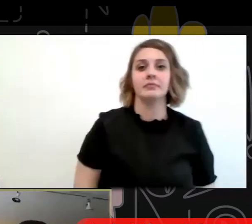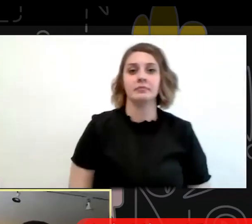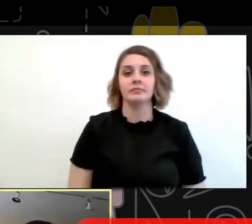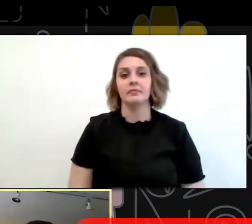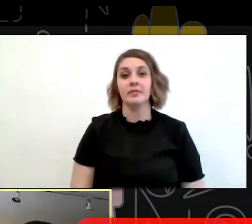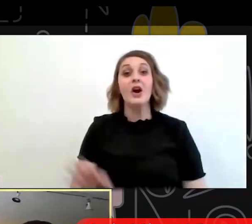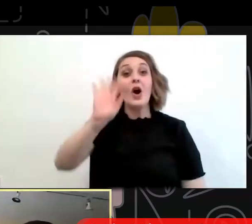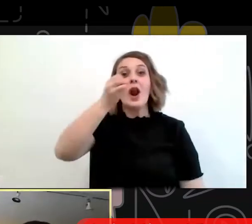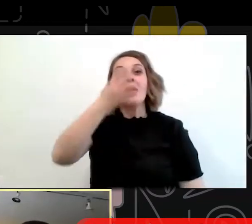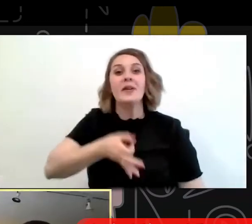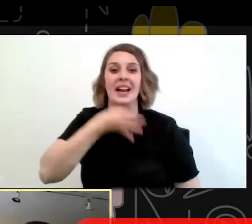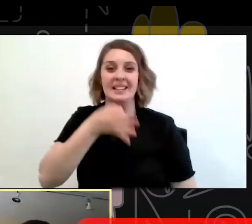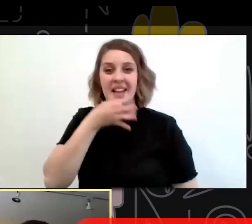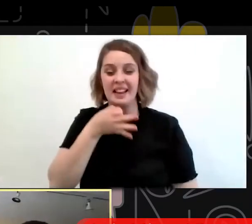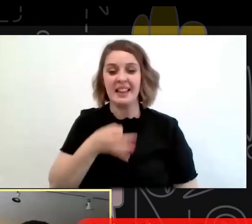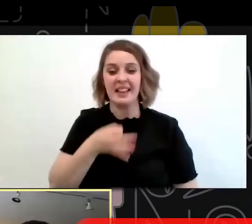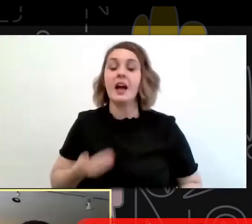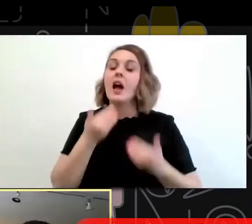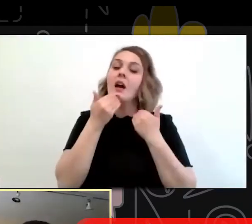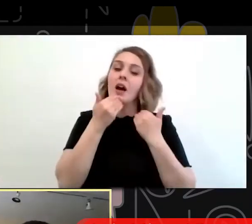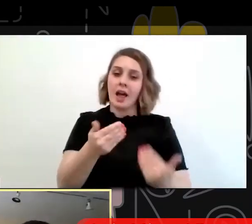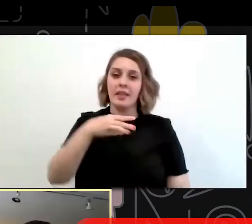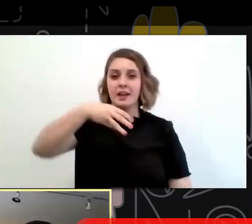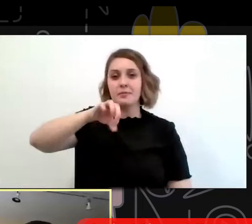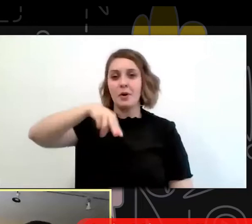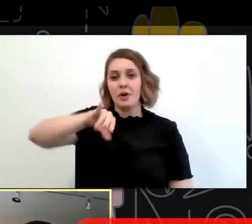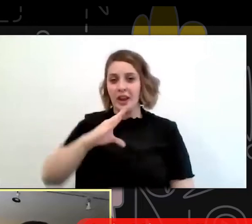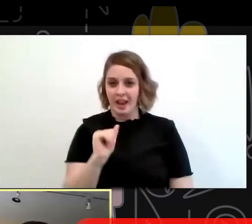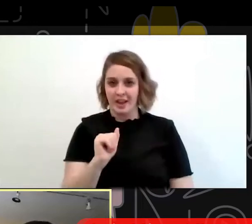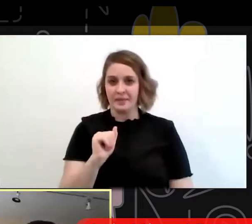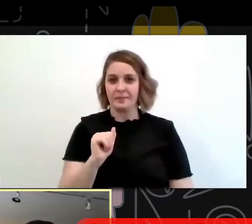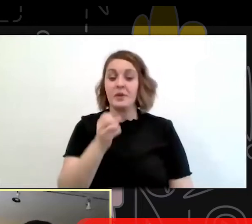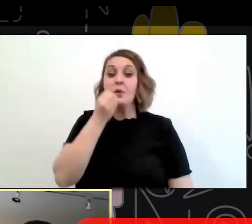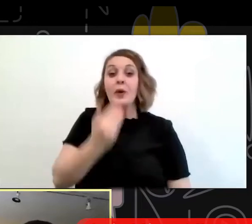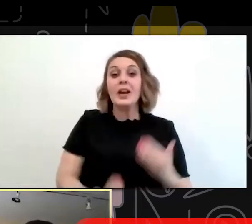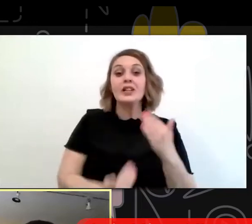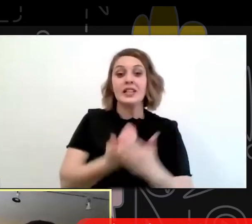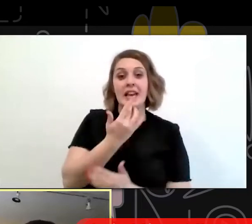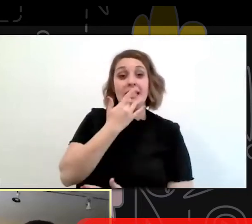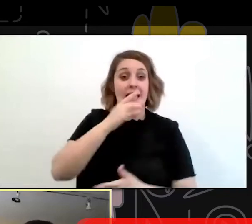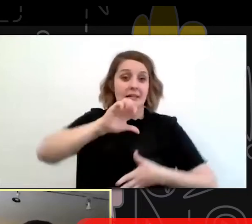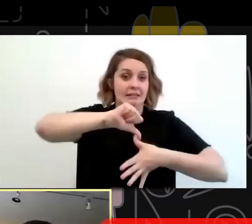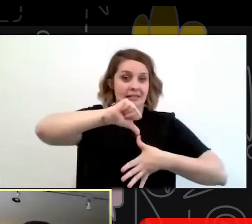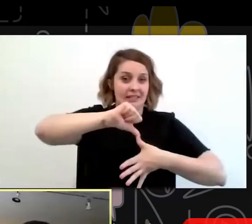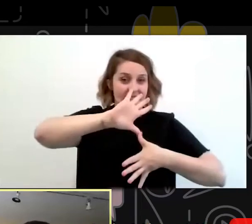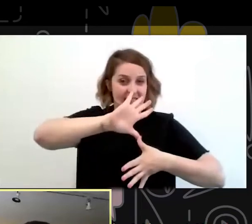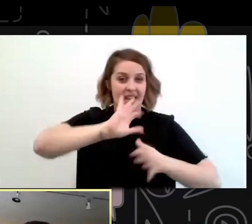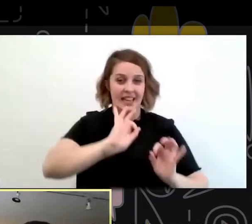Hola, muy buenas tardes. Muchas gracias, Mónica. Buenos días, si es desde América.